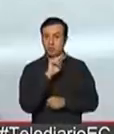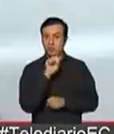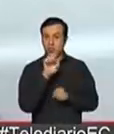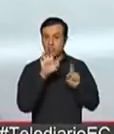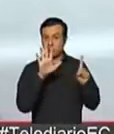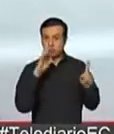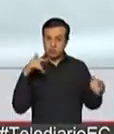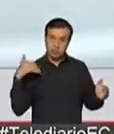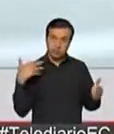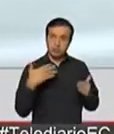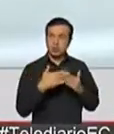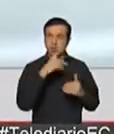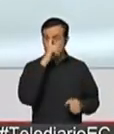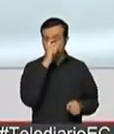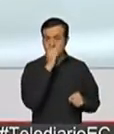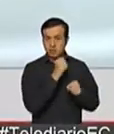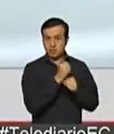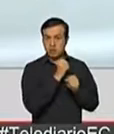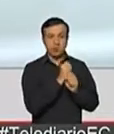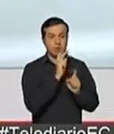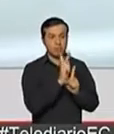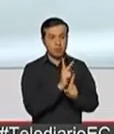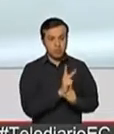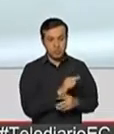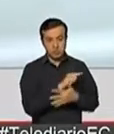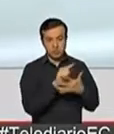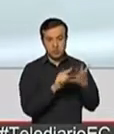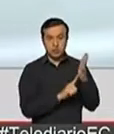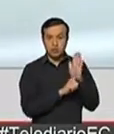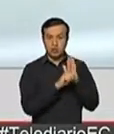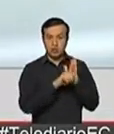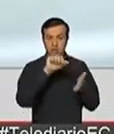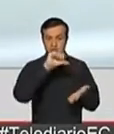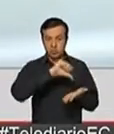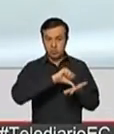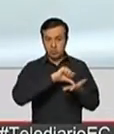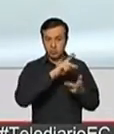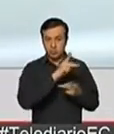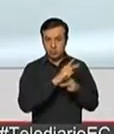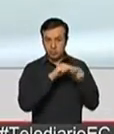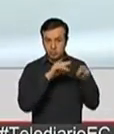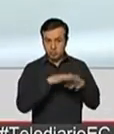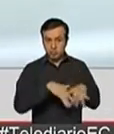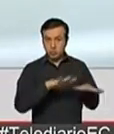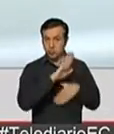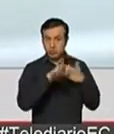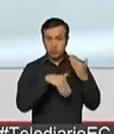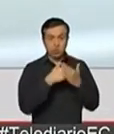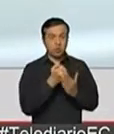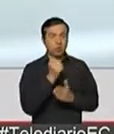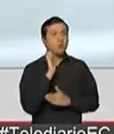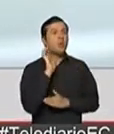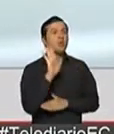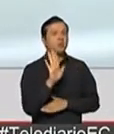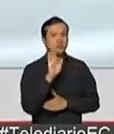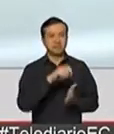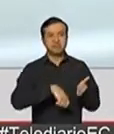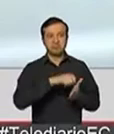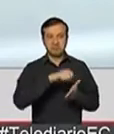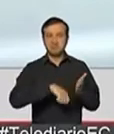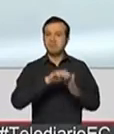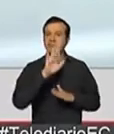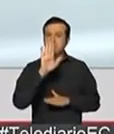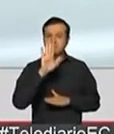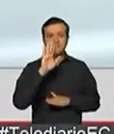venido trabajando en los aspectos de desarrollo urbano sostenible. ¿Qué quiere decir esto? Todo lo que nosotros tenemos un compromiso de